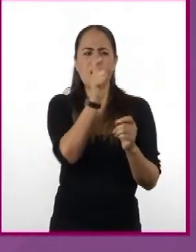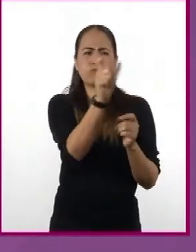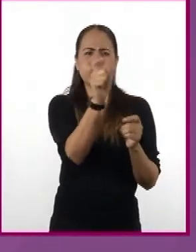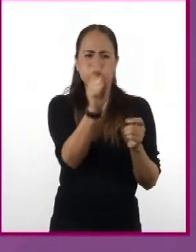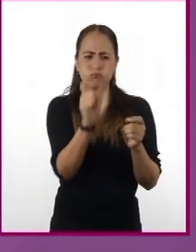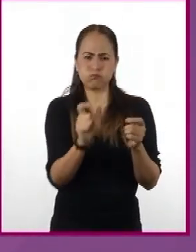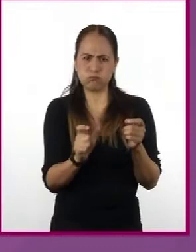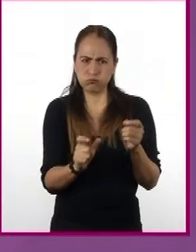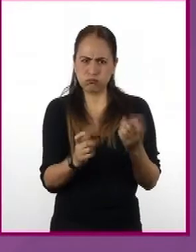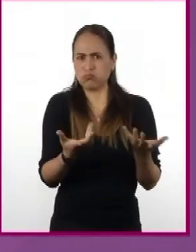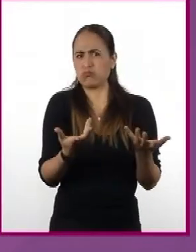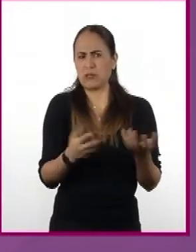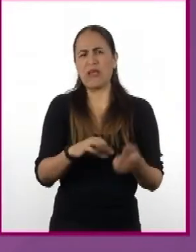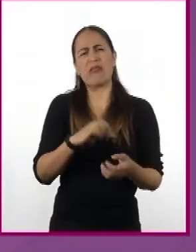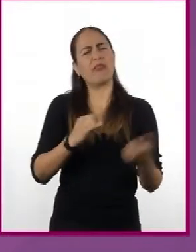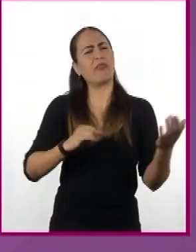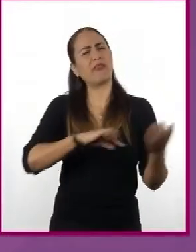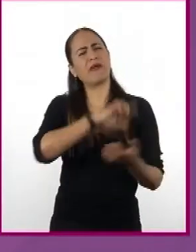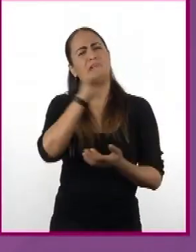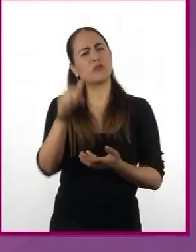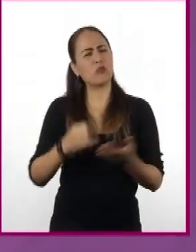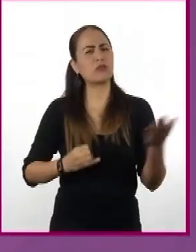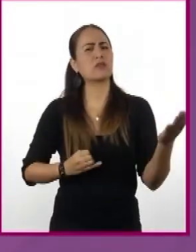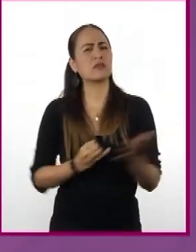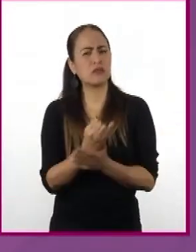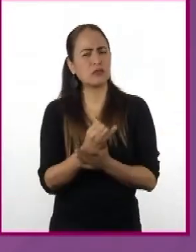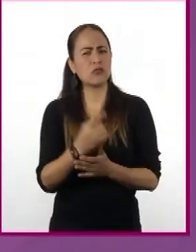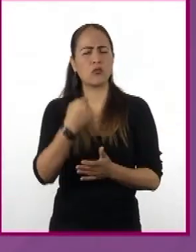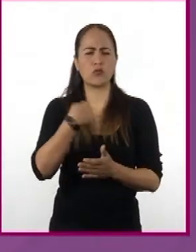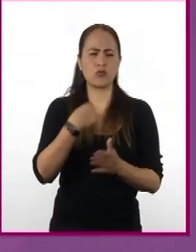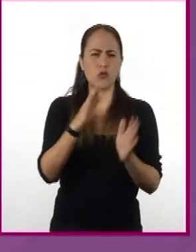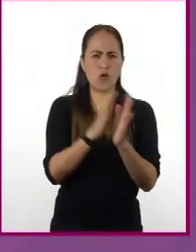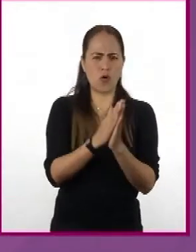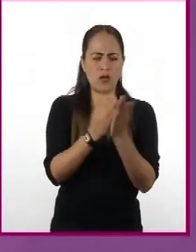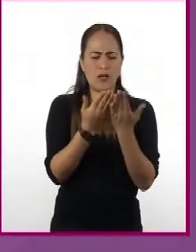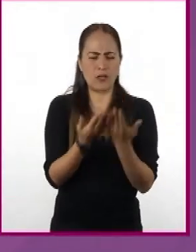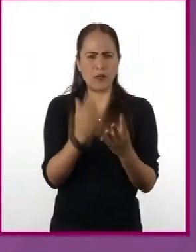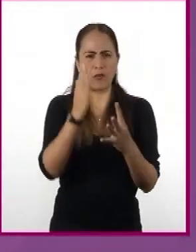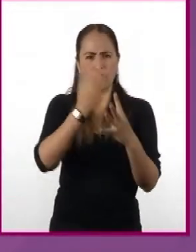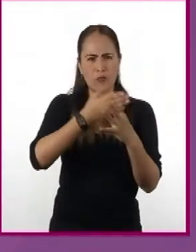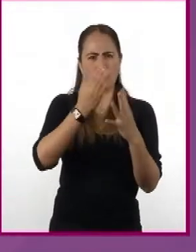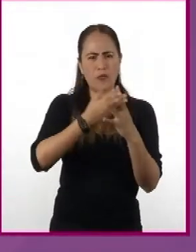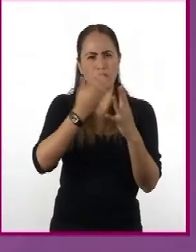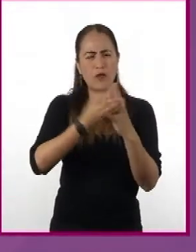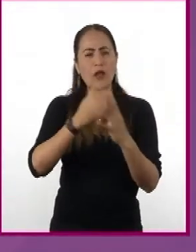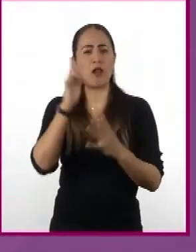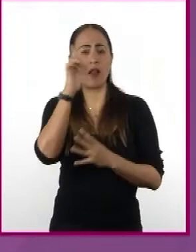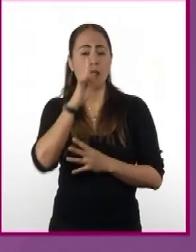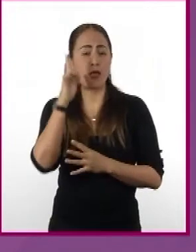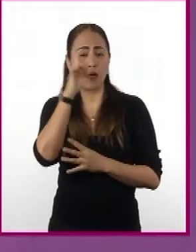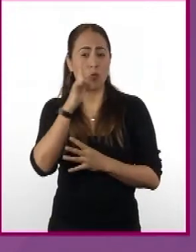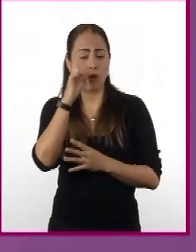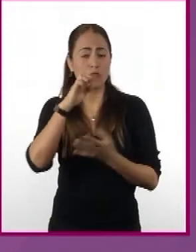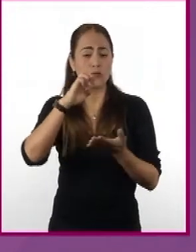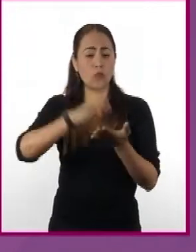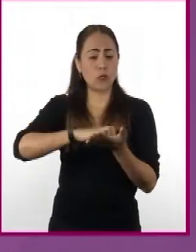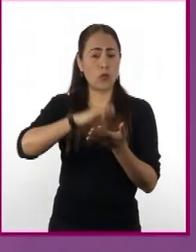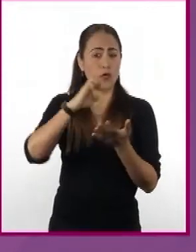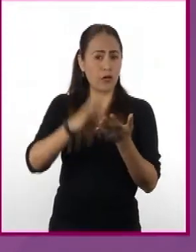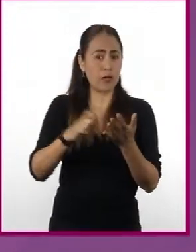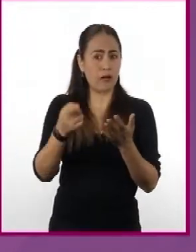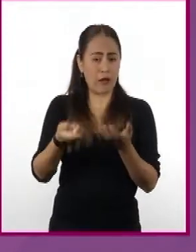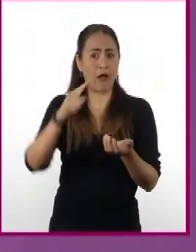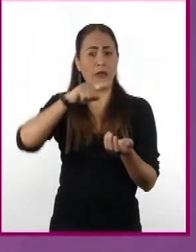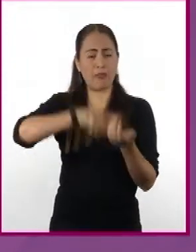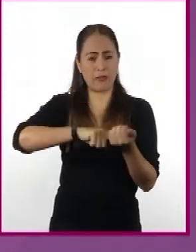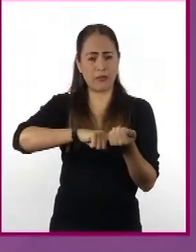Y al final de cuentas, este libro lo dividí por lenguas. Este libro, por ejemplo, está hecho